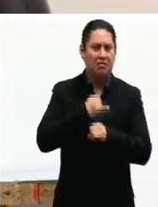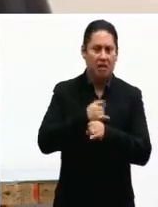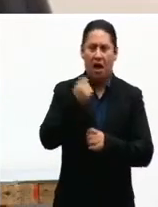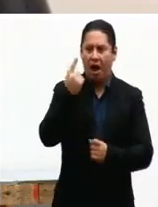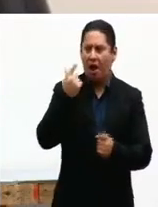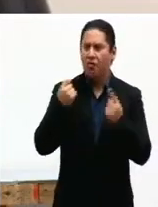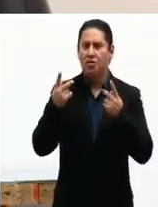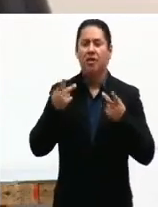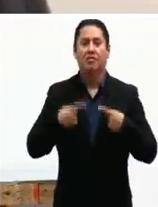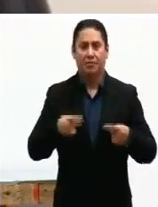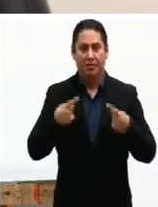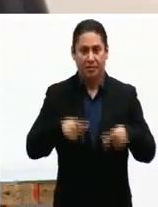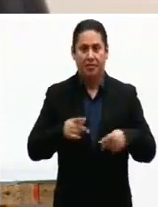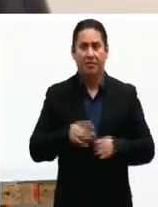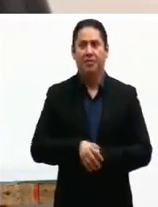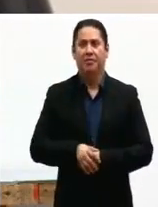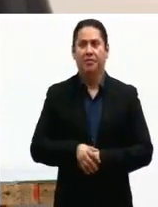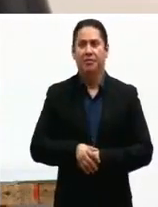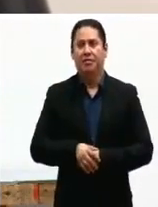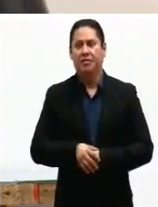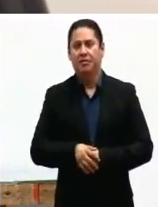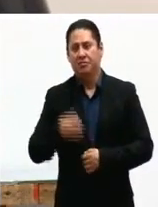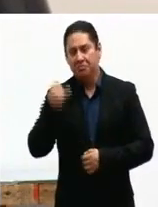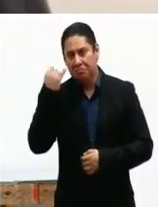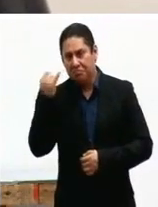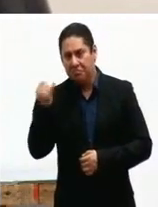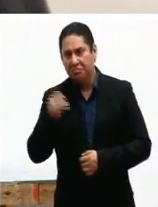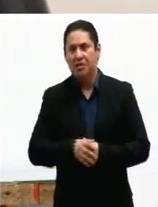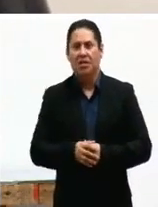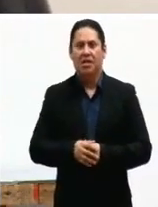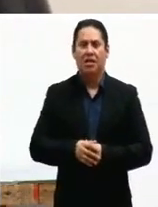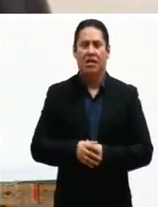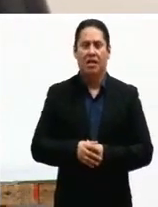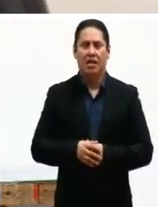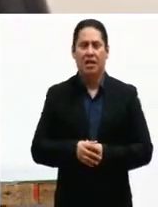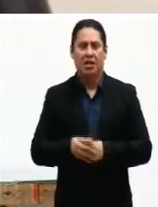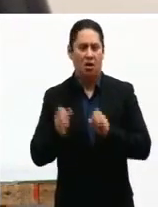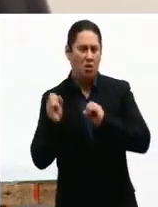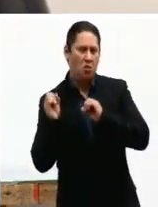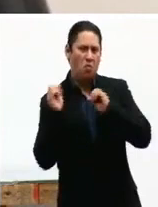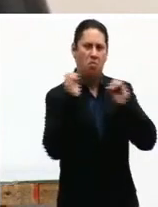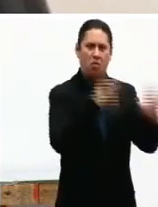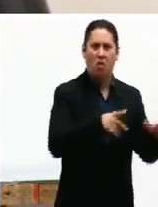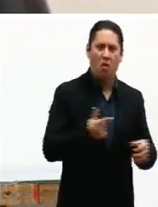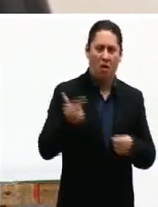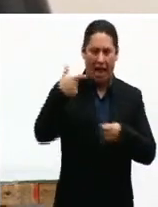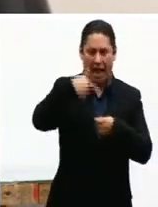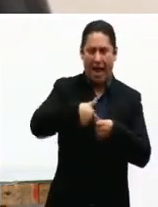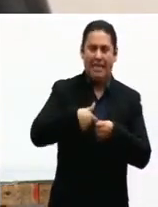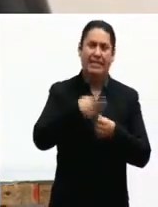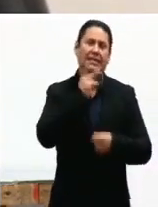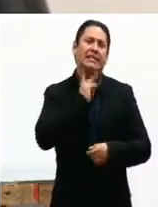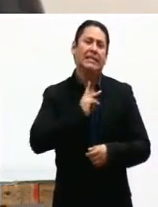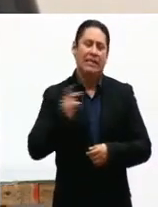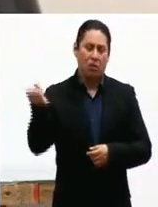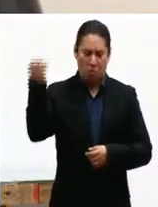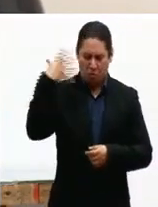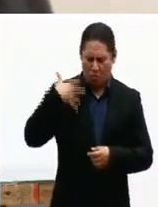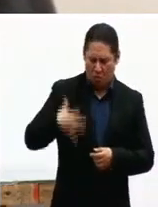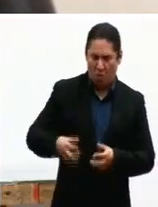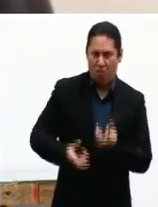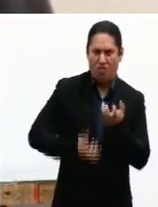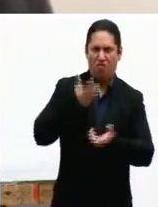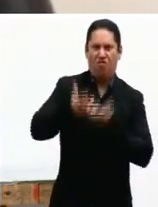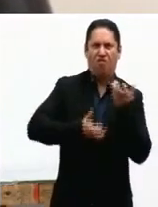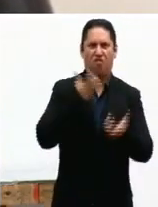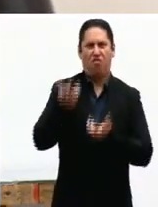de algunas personas que estaban quemando a gente, que les aventaban gasolina y los incendiaban. Y no es en las colonias de la zona norte que